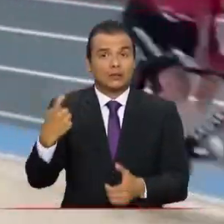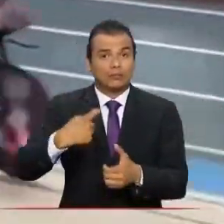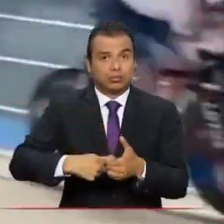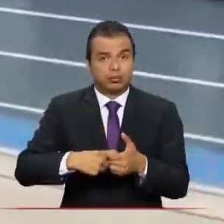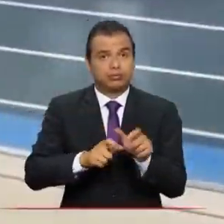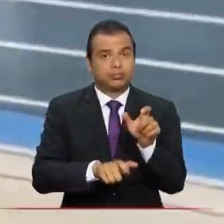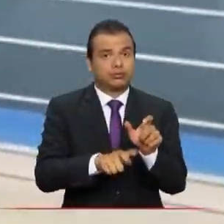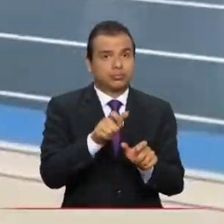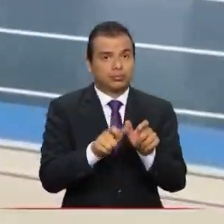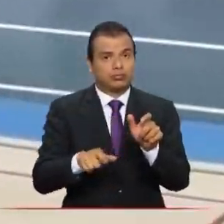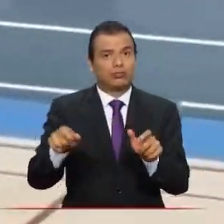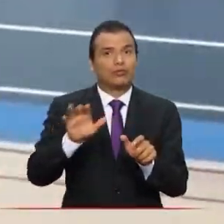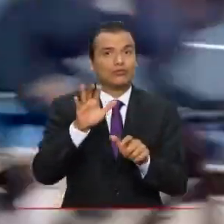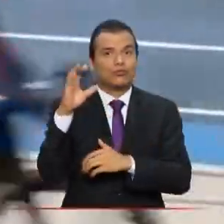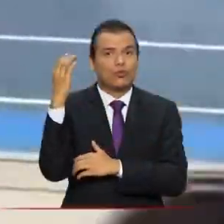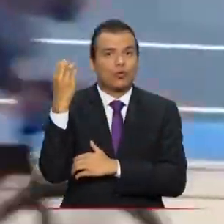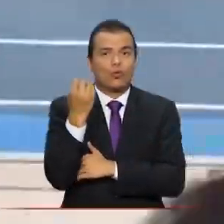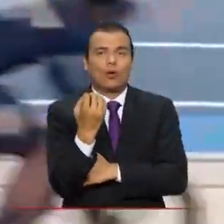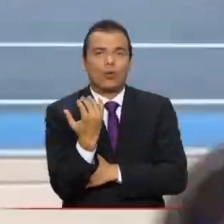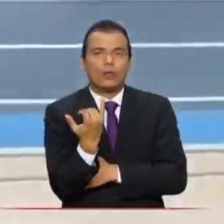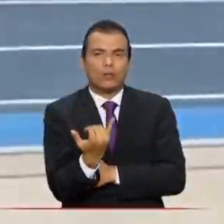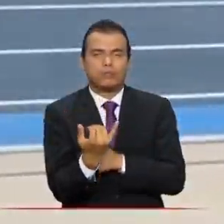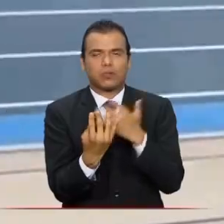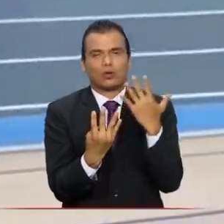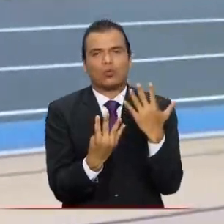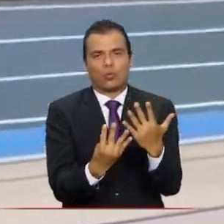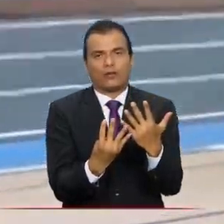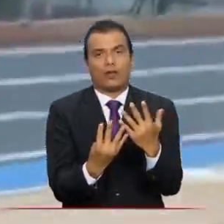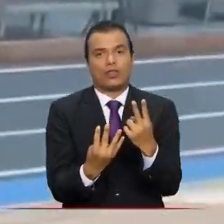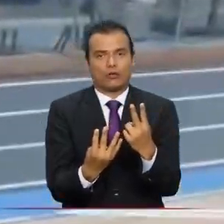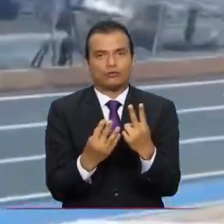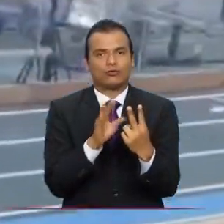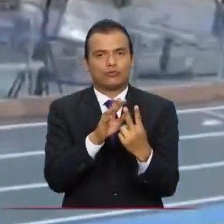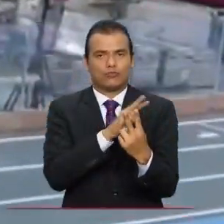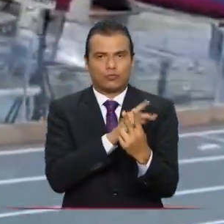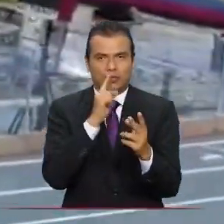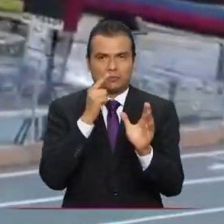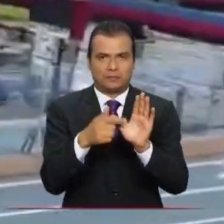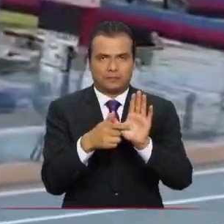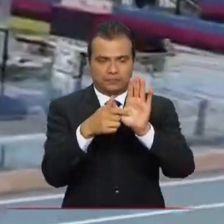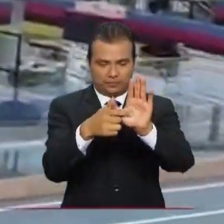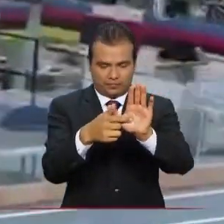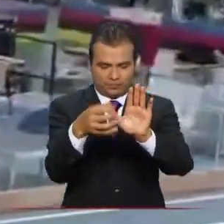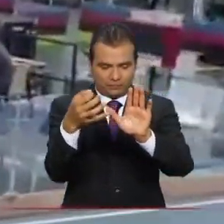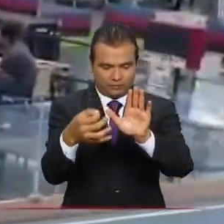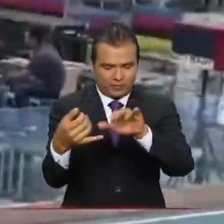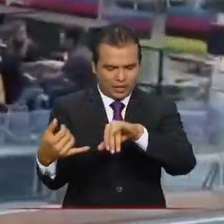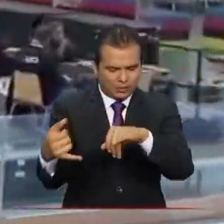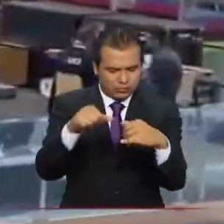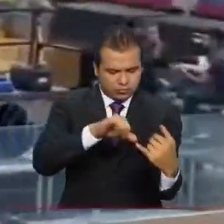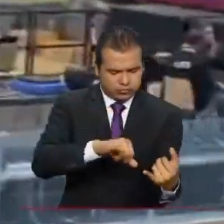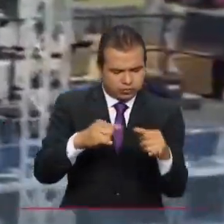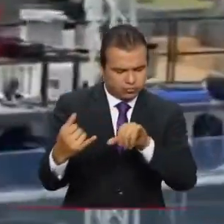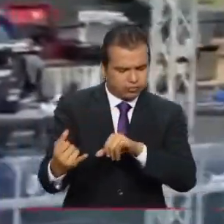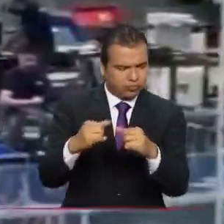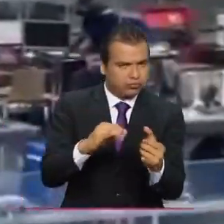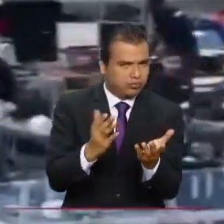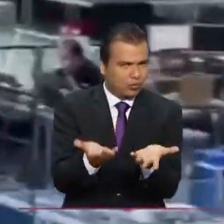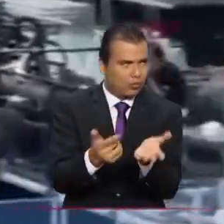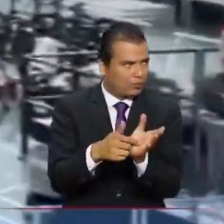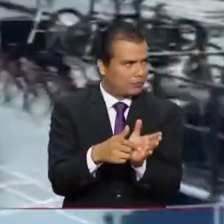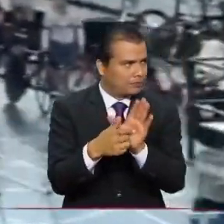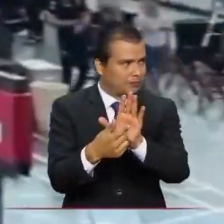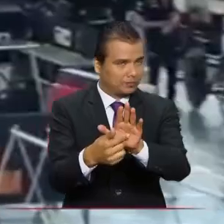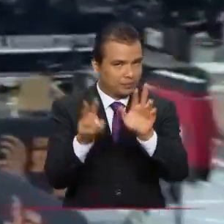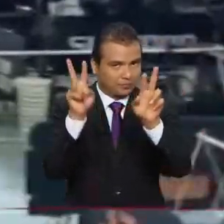participación de pedalistas colombianos y entre ellos vallecaucanos. Vamos a las imágenes de lo que será este evento internacional ciclístico en